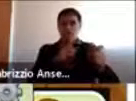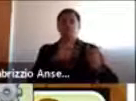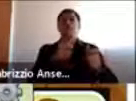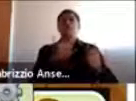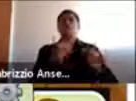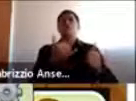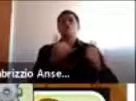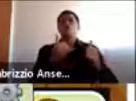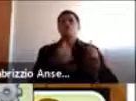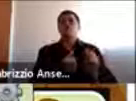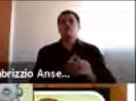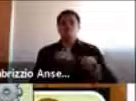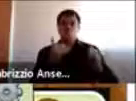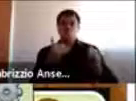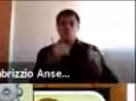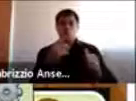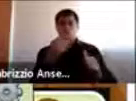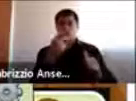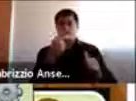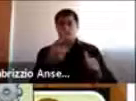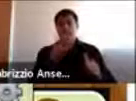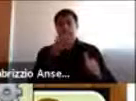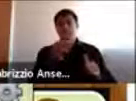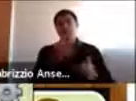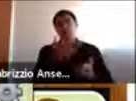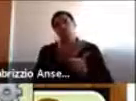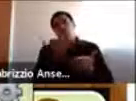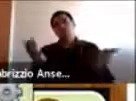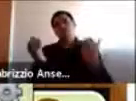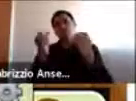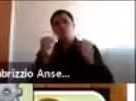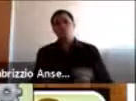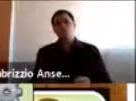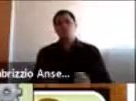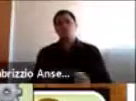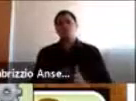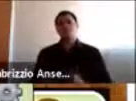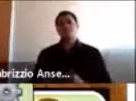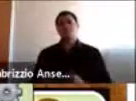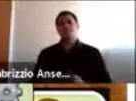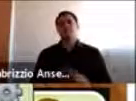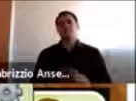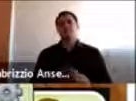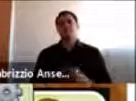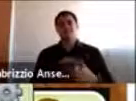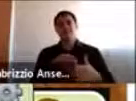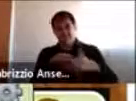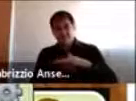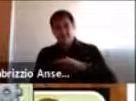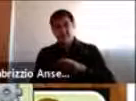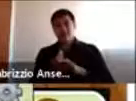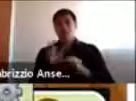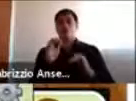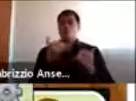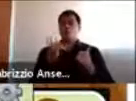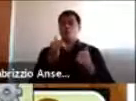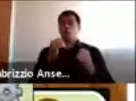configuración del jugador entonces ustedes también pueden internar dentro del juego modificar los niveles a los cuales el niño tiene acceso